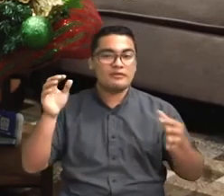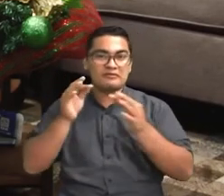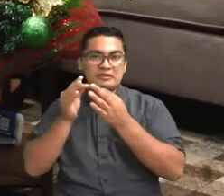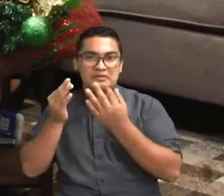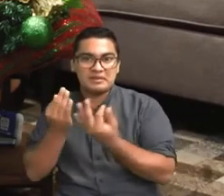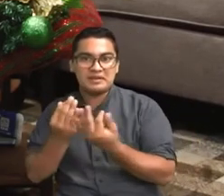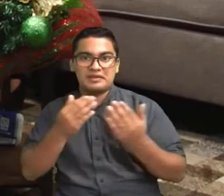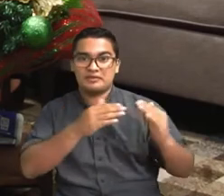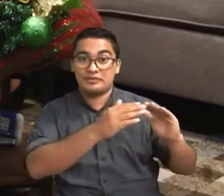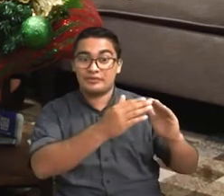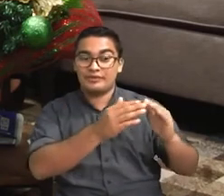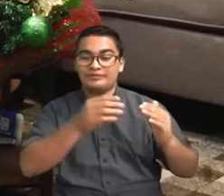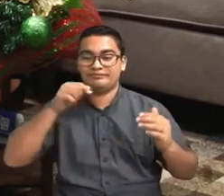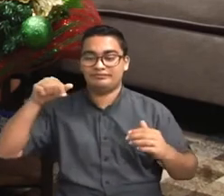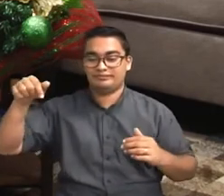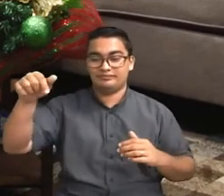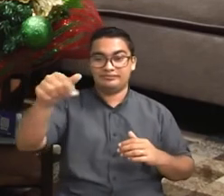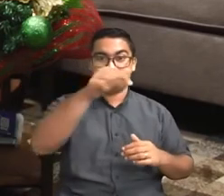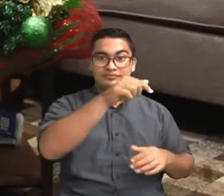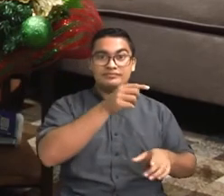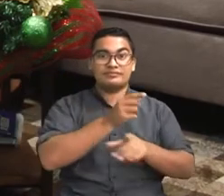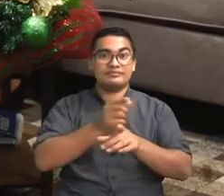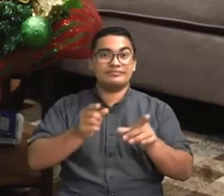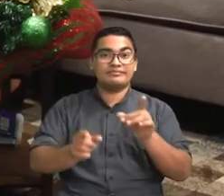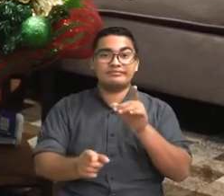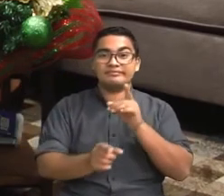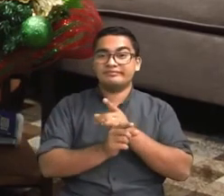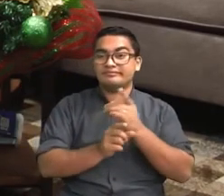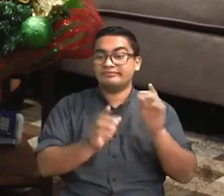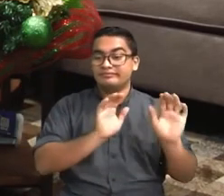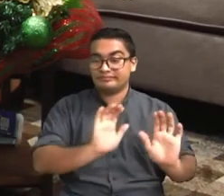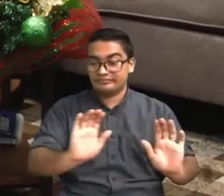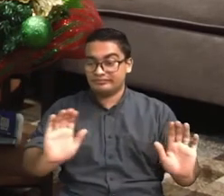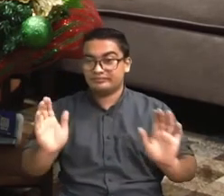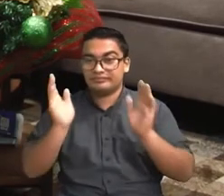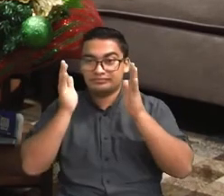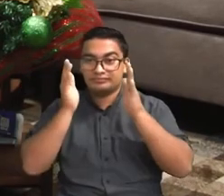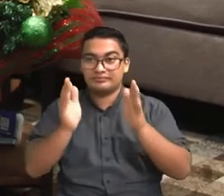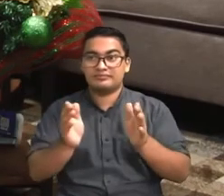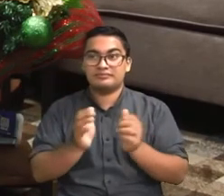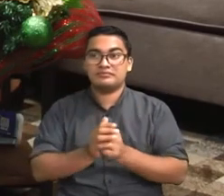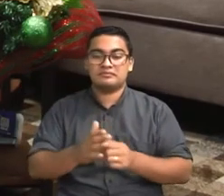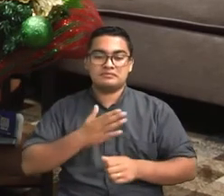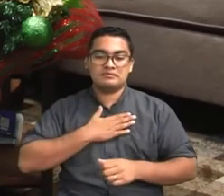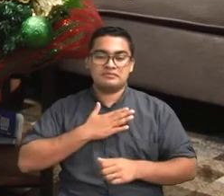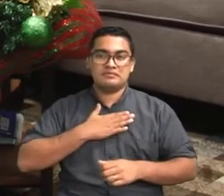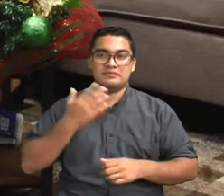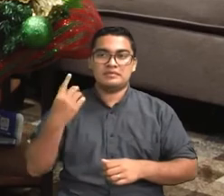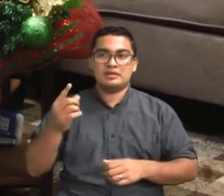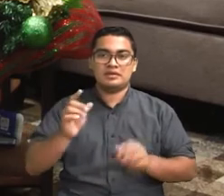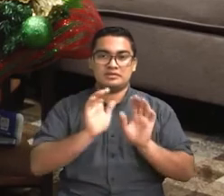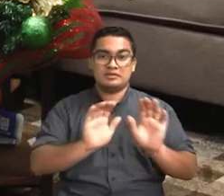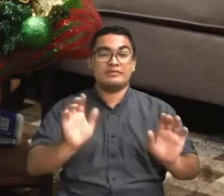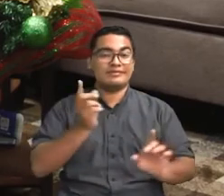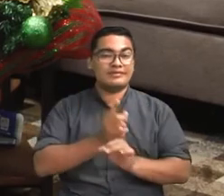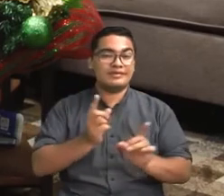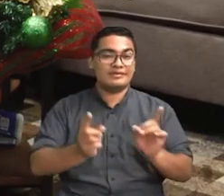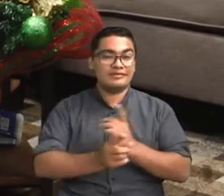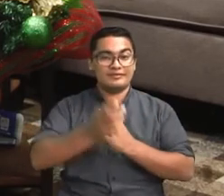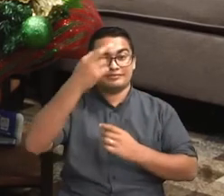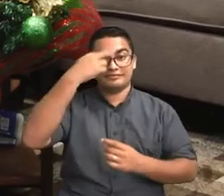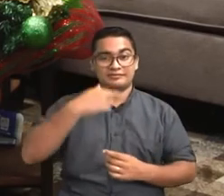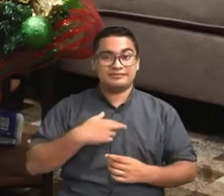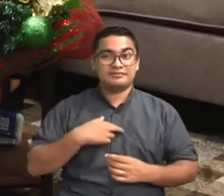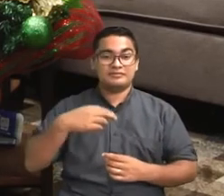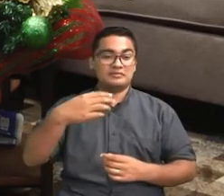comunidad, también eso tiene que traducirse y trasladarse a la niñez, como además de que tengo derechos, tengo también deberes que cumplir en